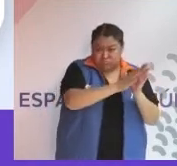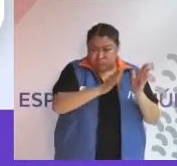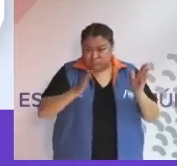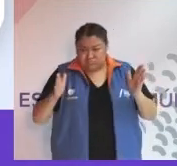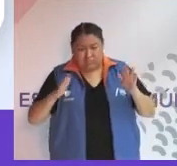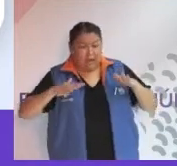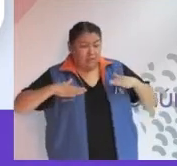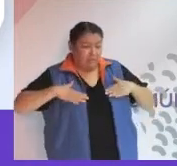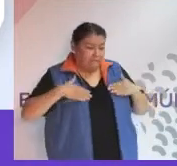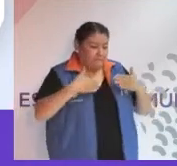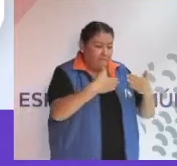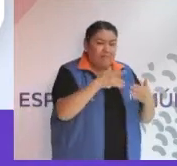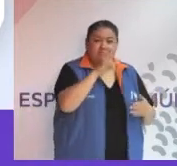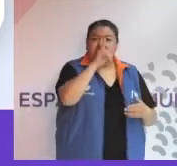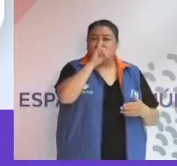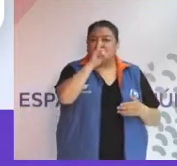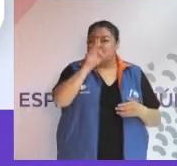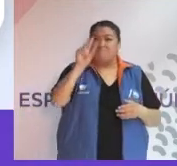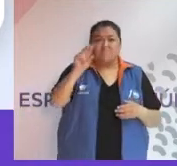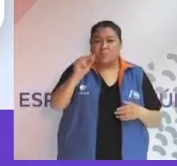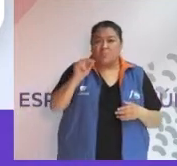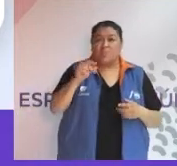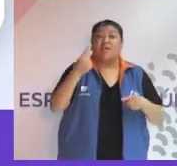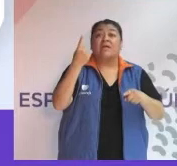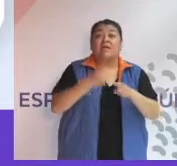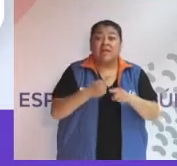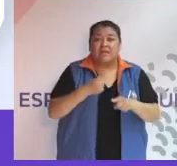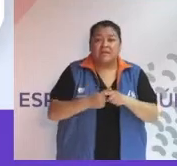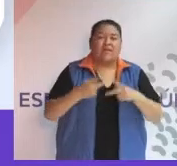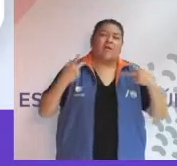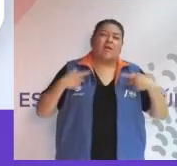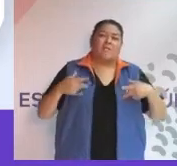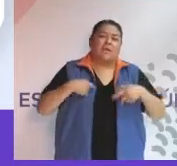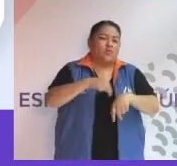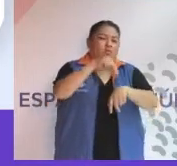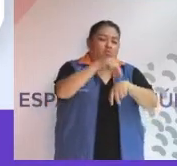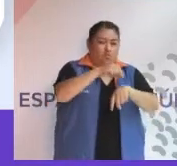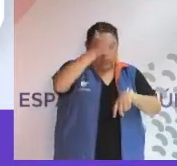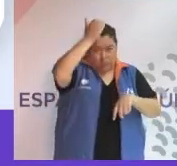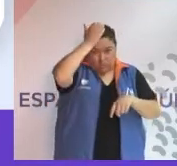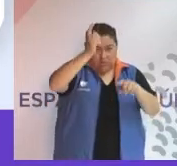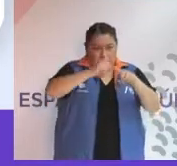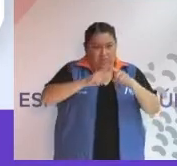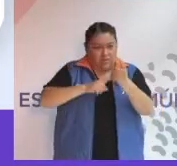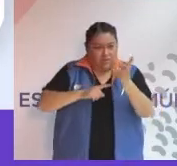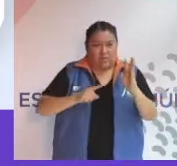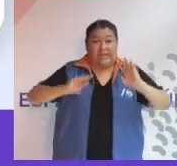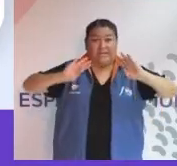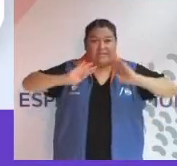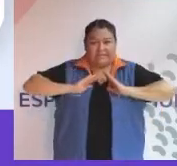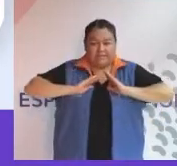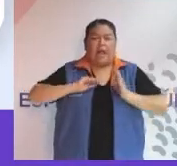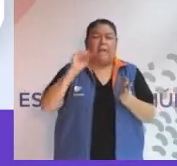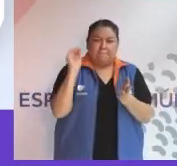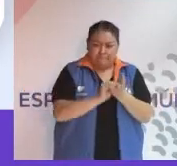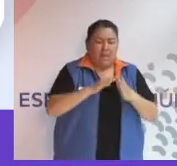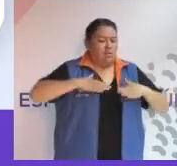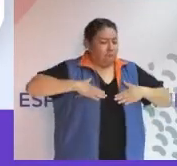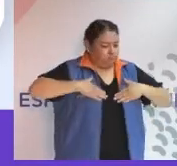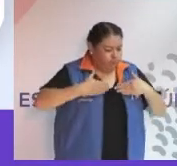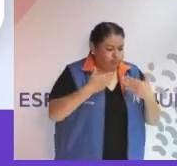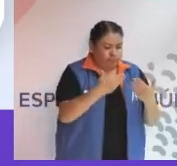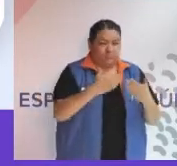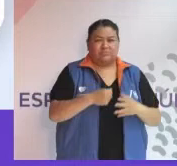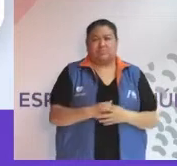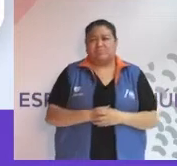en ese momento se salvaron fueron claramente los profesionales de la salud y el ejército. ¿Y